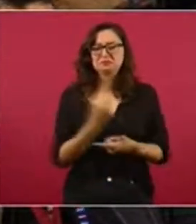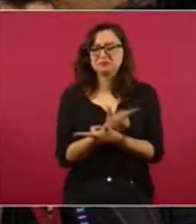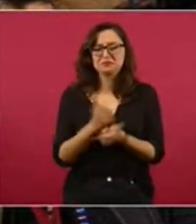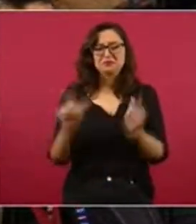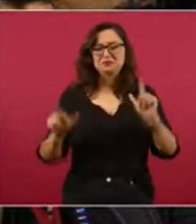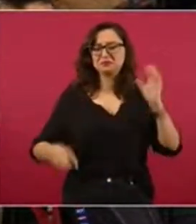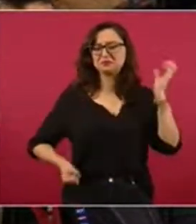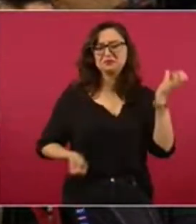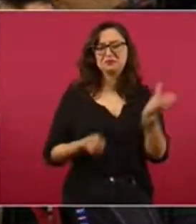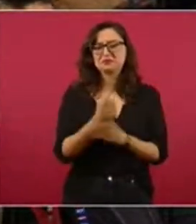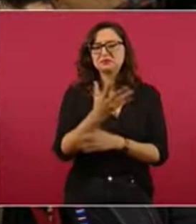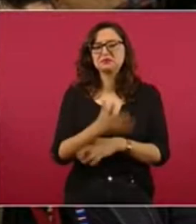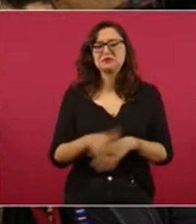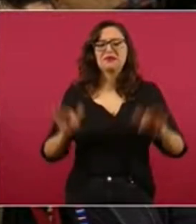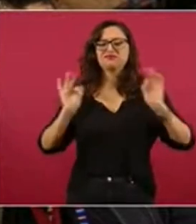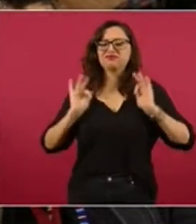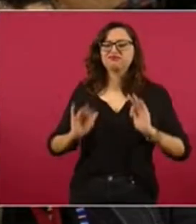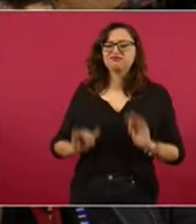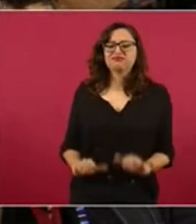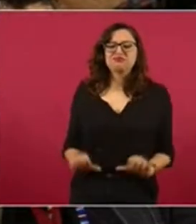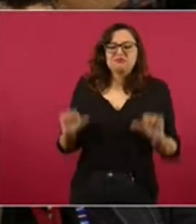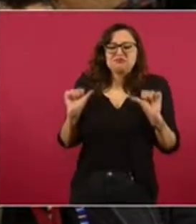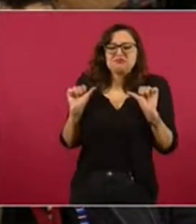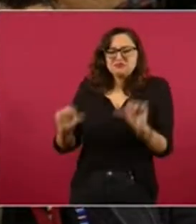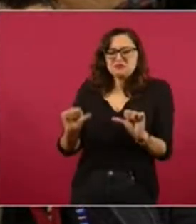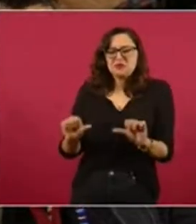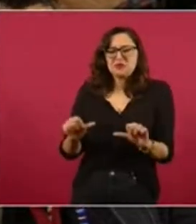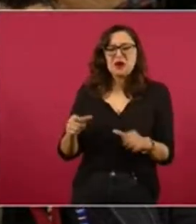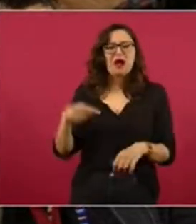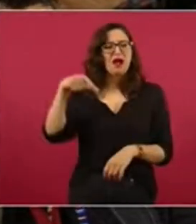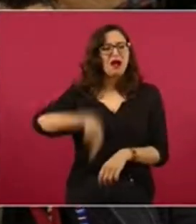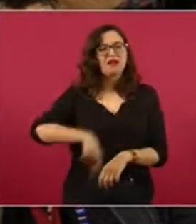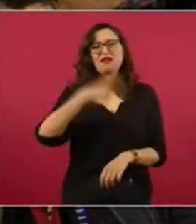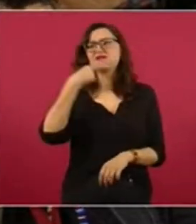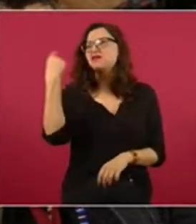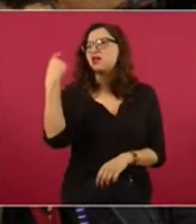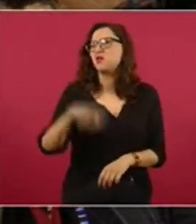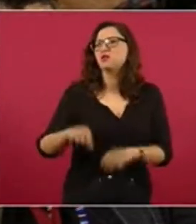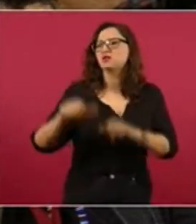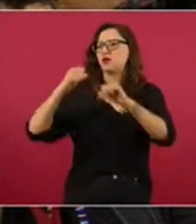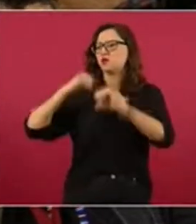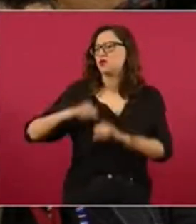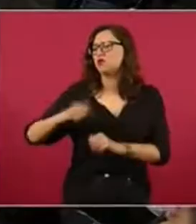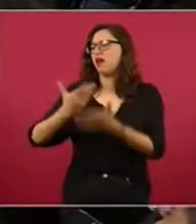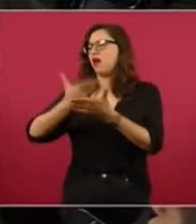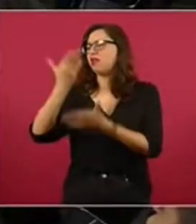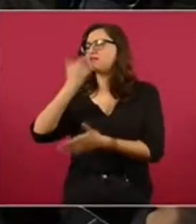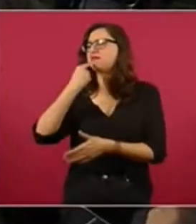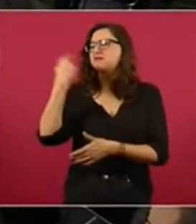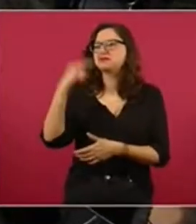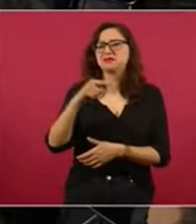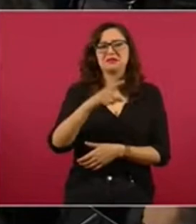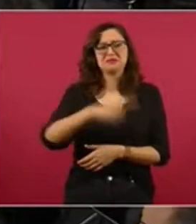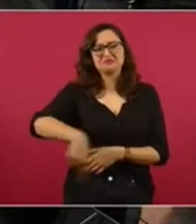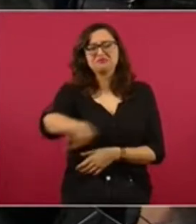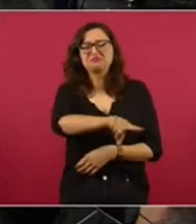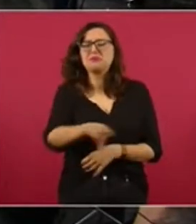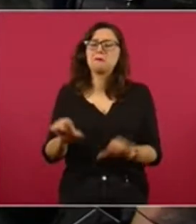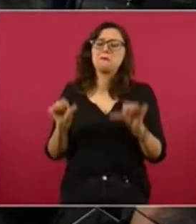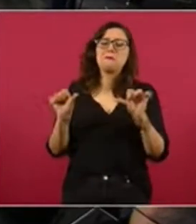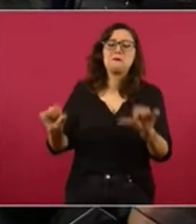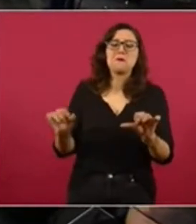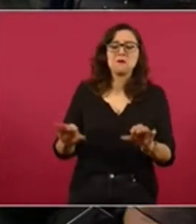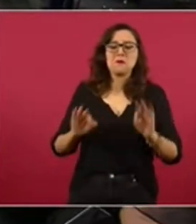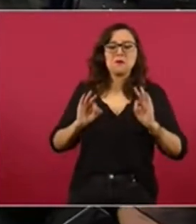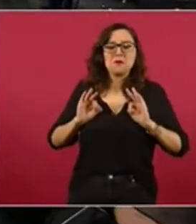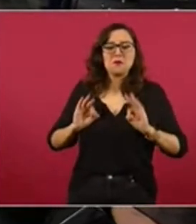prácticas. Son personas que no temen ni a que los denunciemos de aquí, ni a las autoridades, ni a nadie. Y por otro lado, el mecanismo de